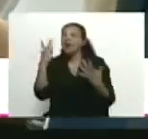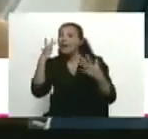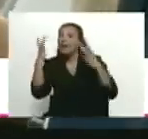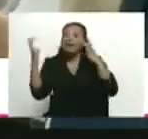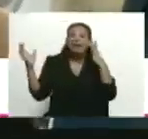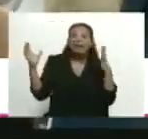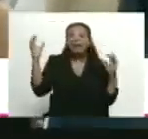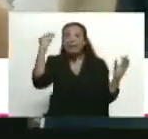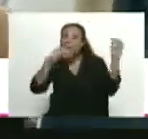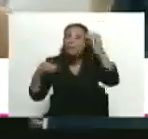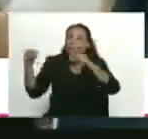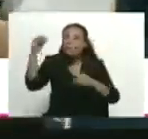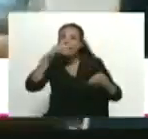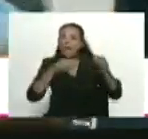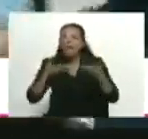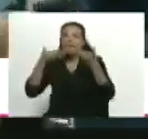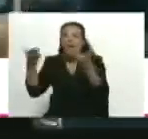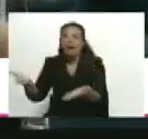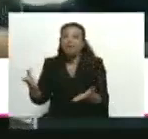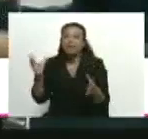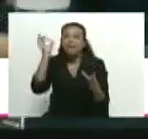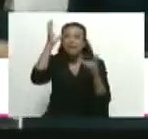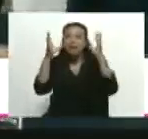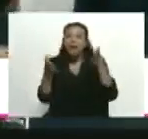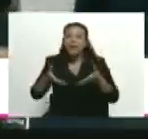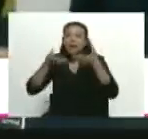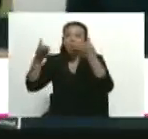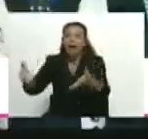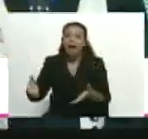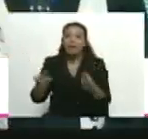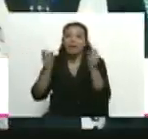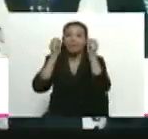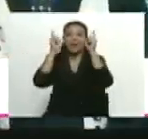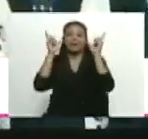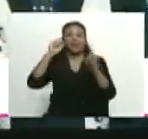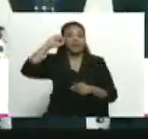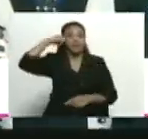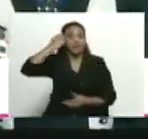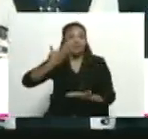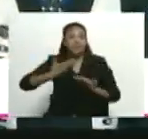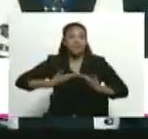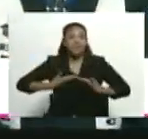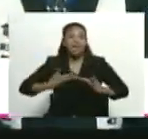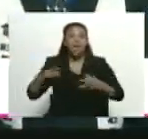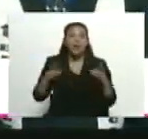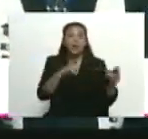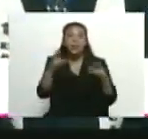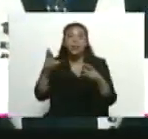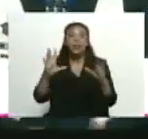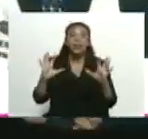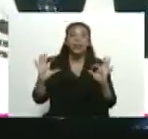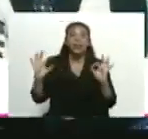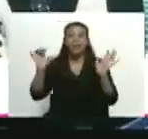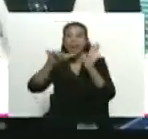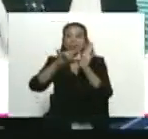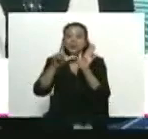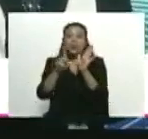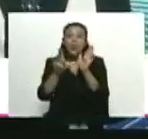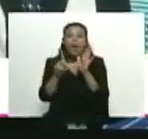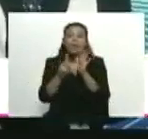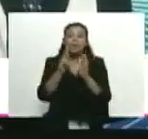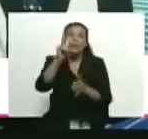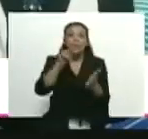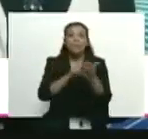con Omar que queríamos darle un regalo. Ah, mira, me queda este recuerdo. Ruta Light Bachiller